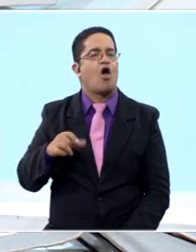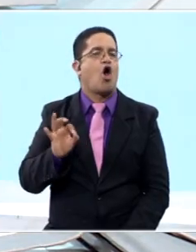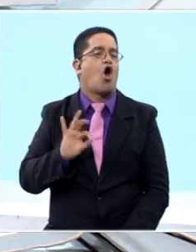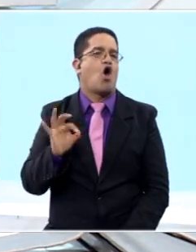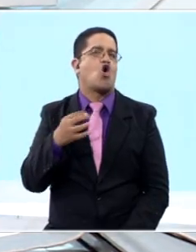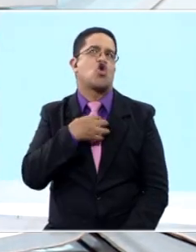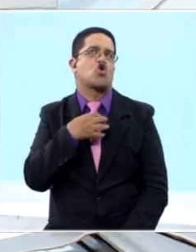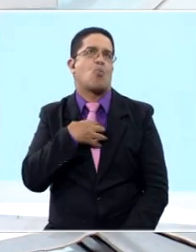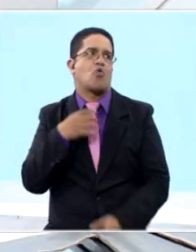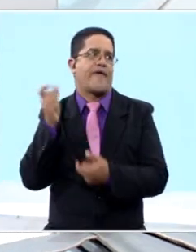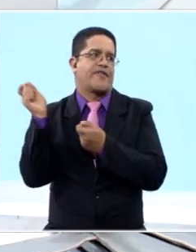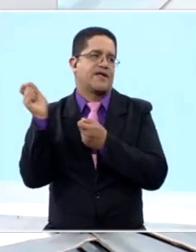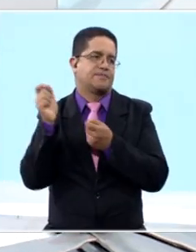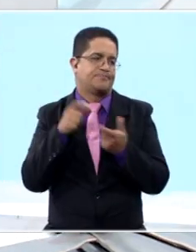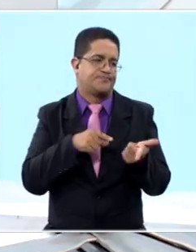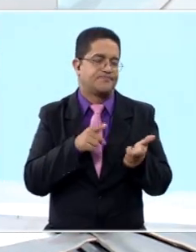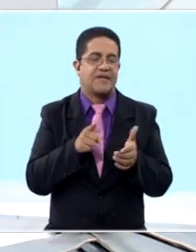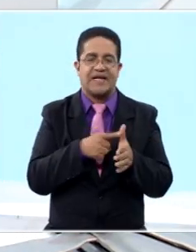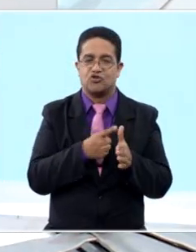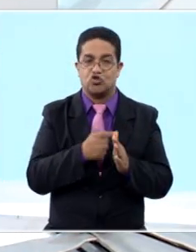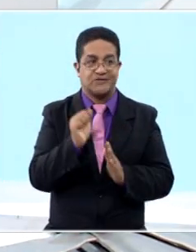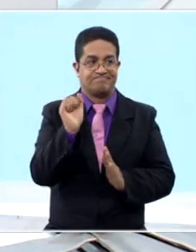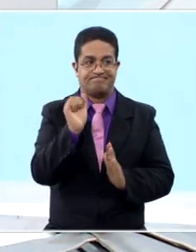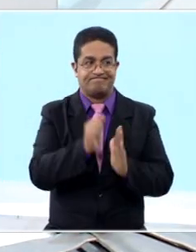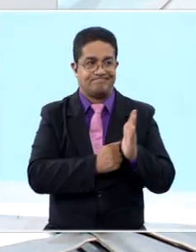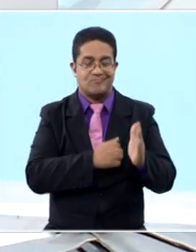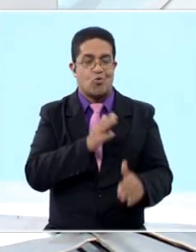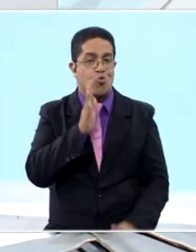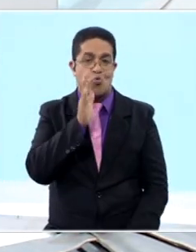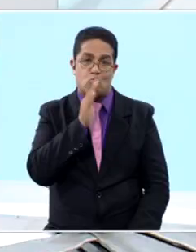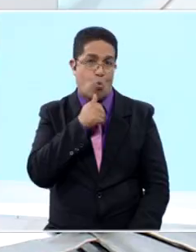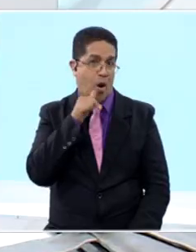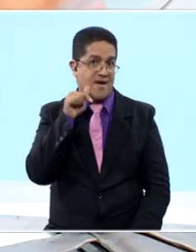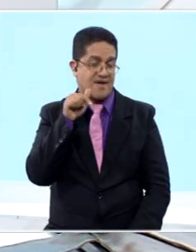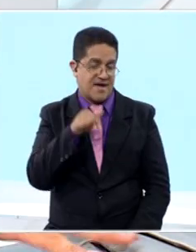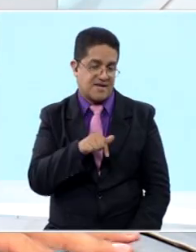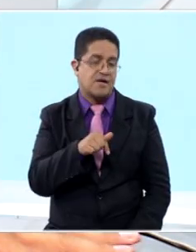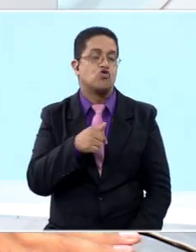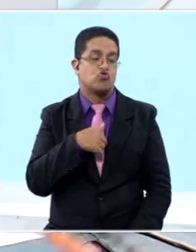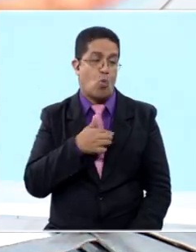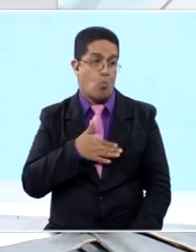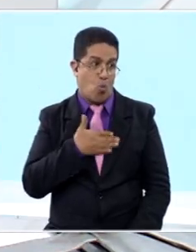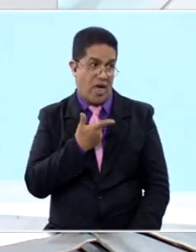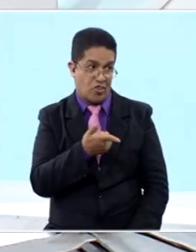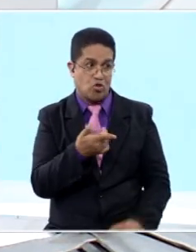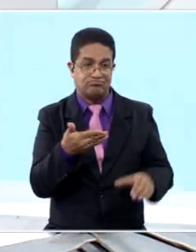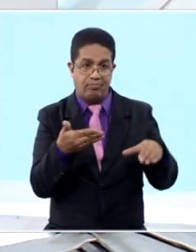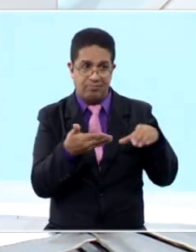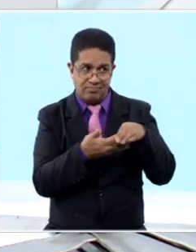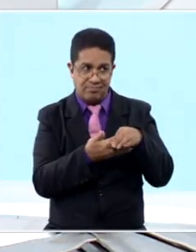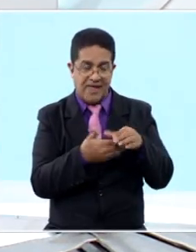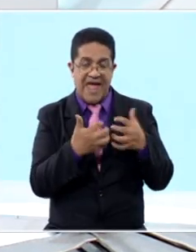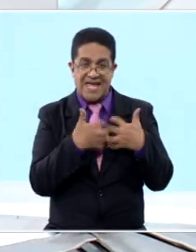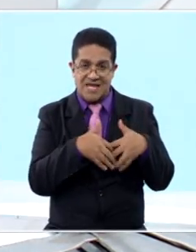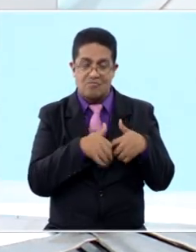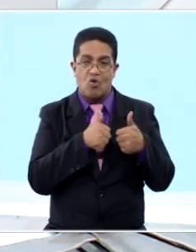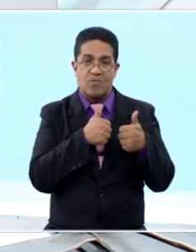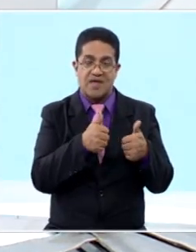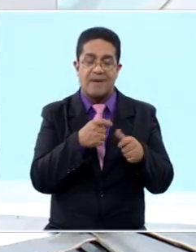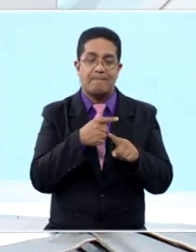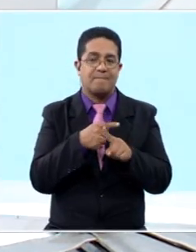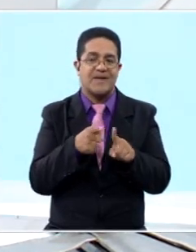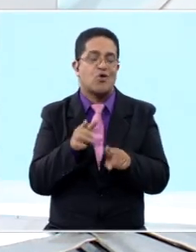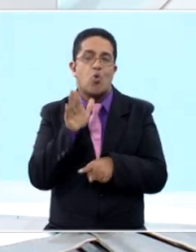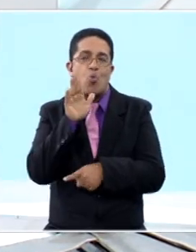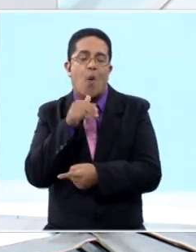en la llegada de los vuelos, evidentemente eso puede traer consecuencias y yo puedo tener el equipo perfectamente, el personal capacitado, pero si